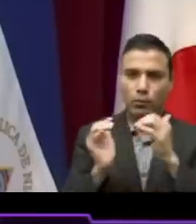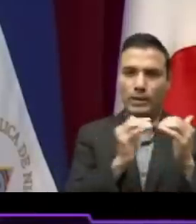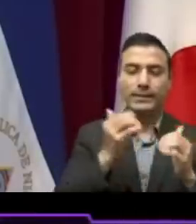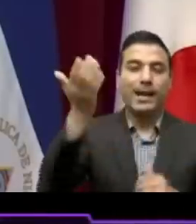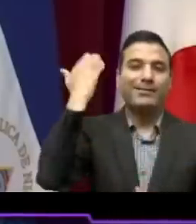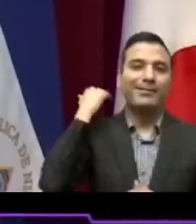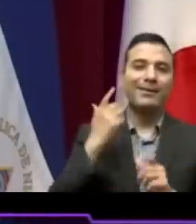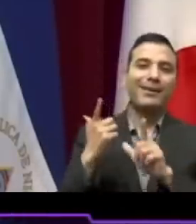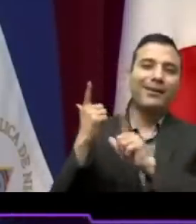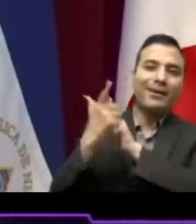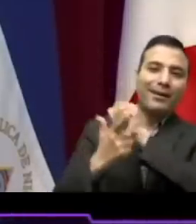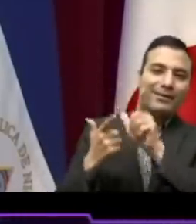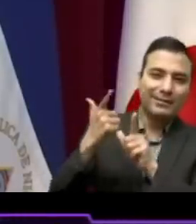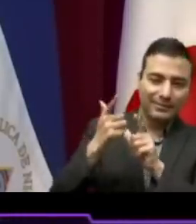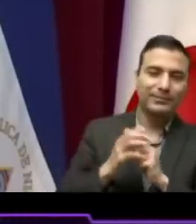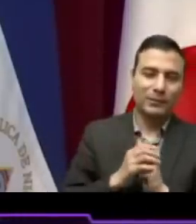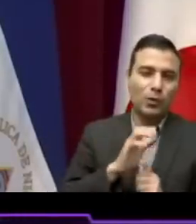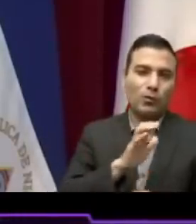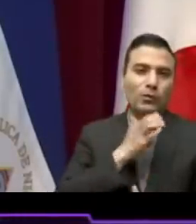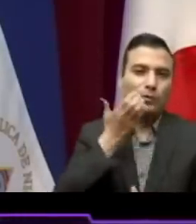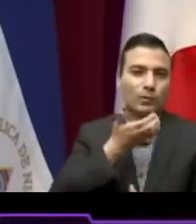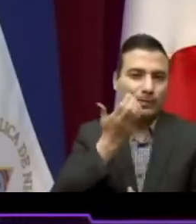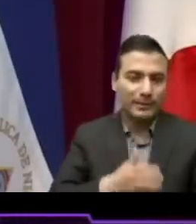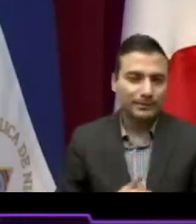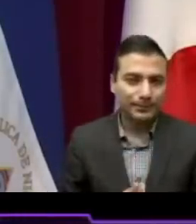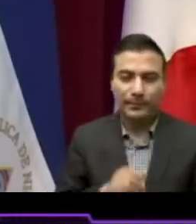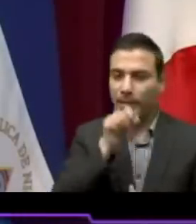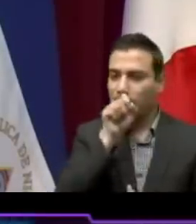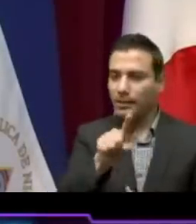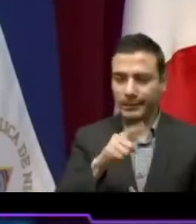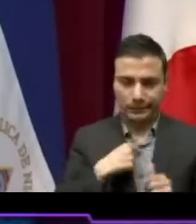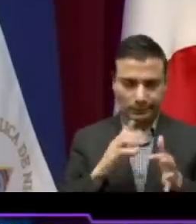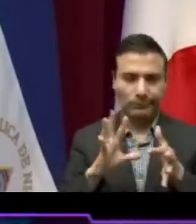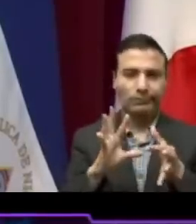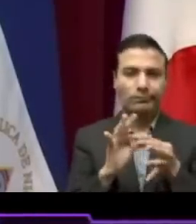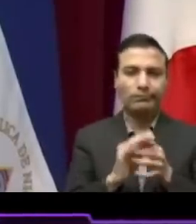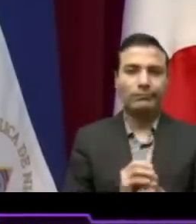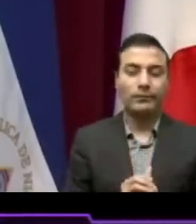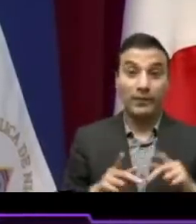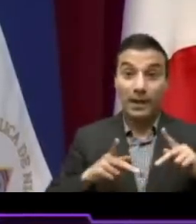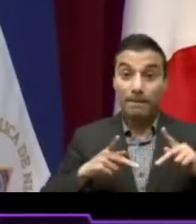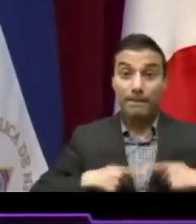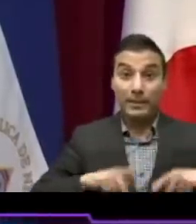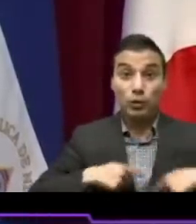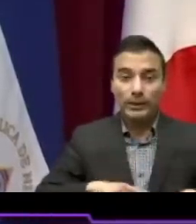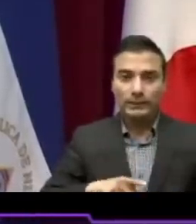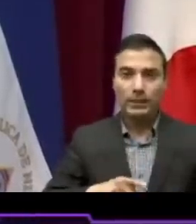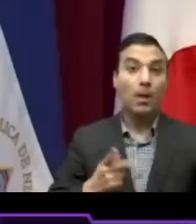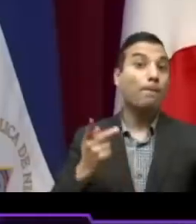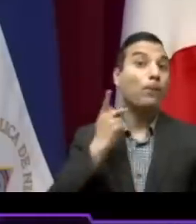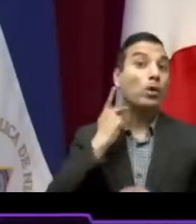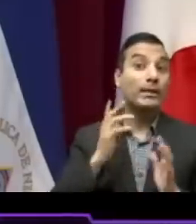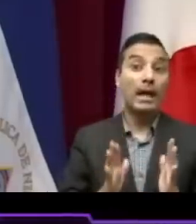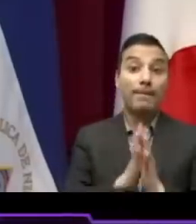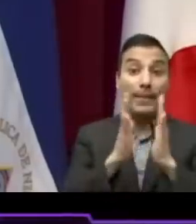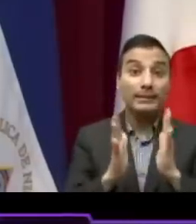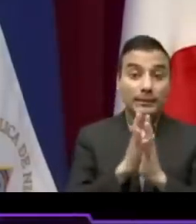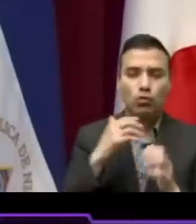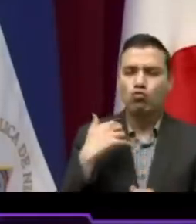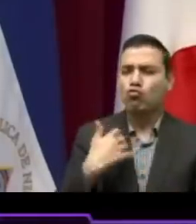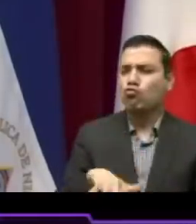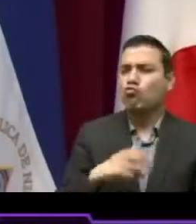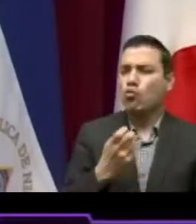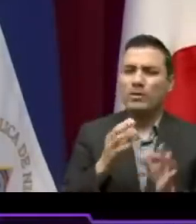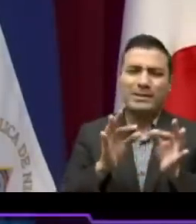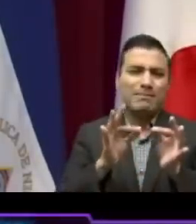clásica podría incluso decirse que la participación activa en la vida pública es el rasgo distintivo y primigenio de toda